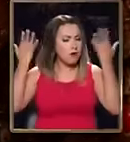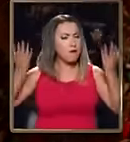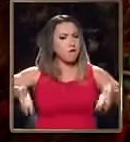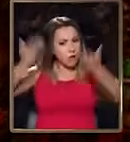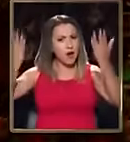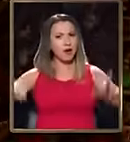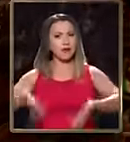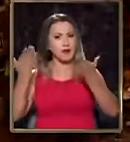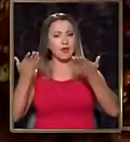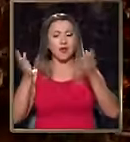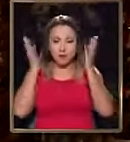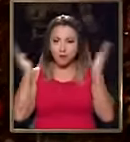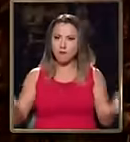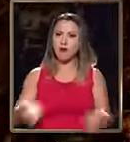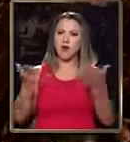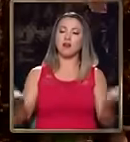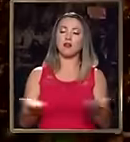duda.